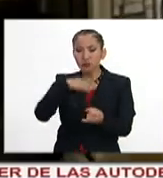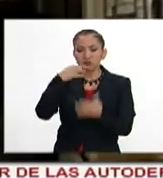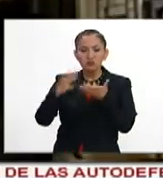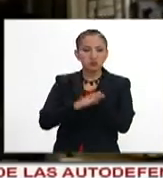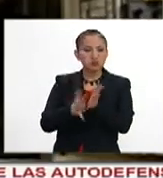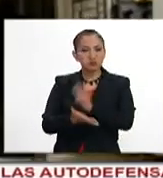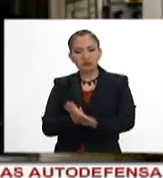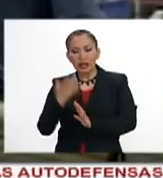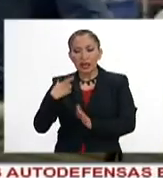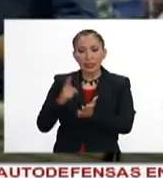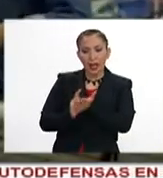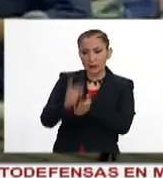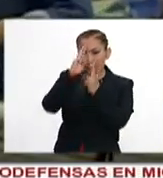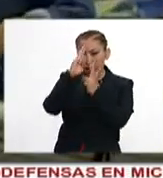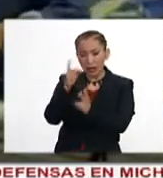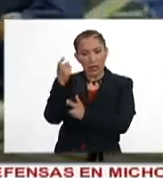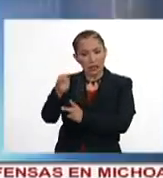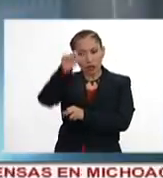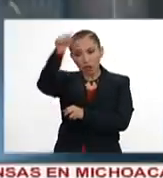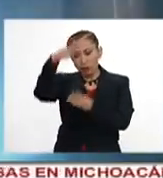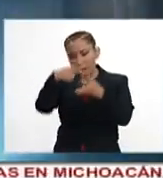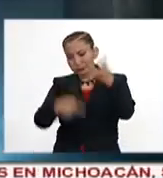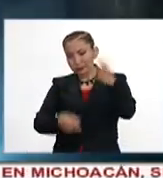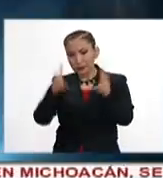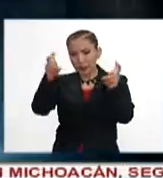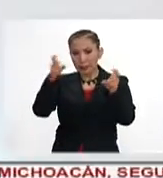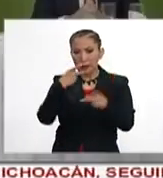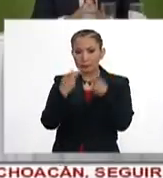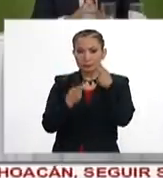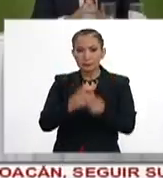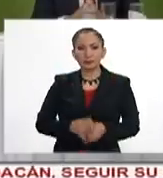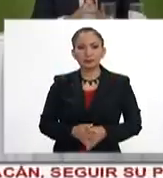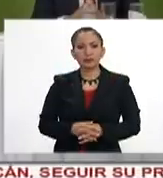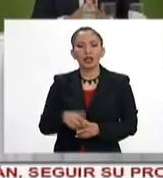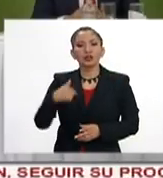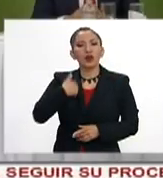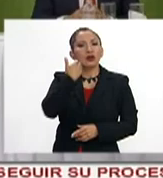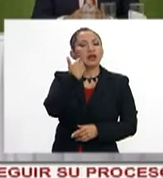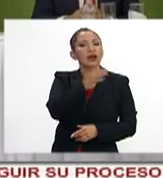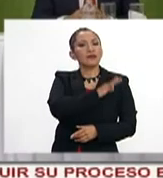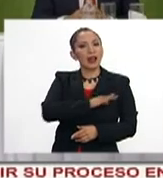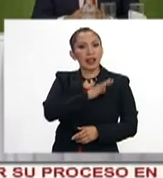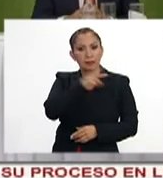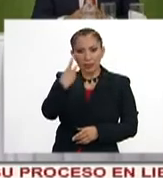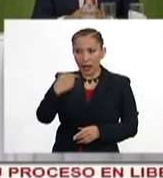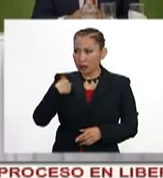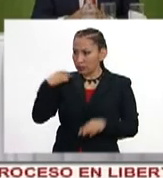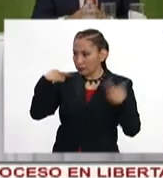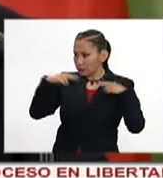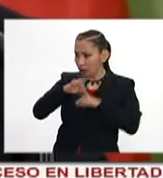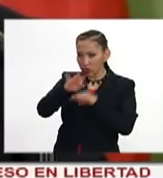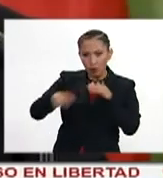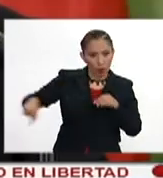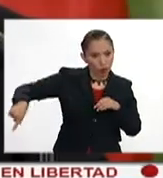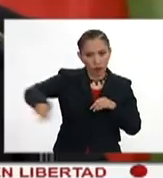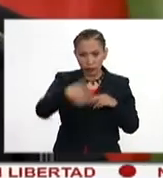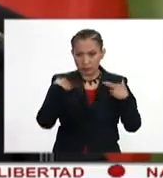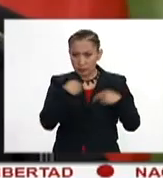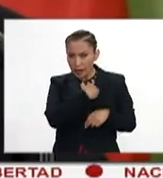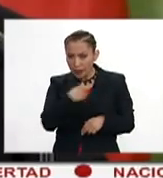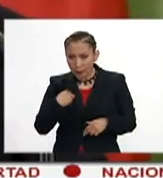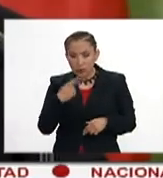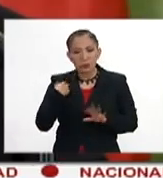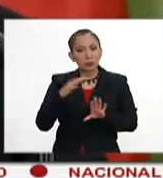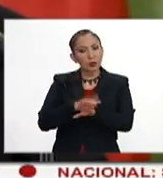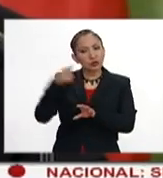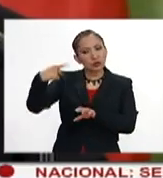corrupción y el Estado de Derecho fueron otros temas abordados. Me gustaría felicitarlo en nombre de todo el Consejo por